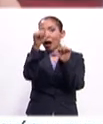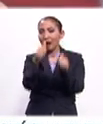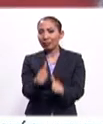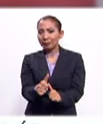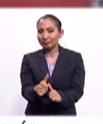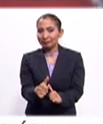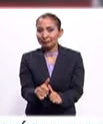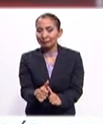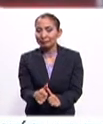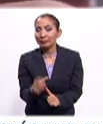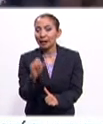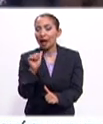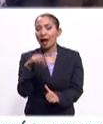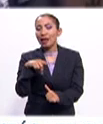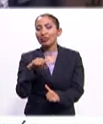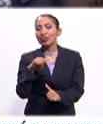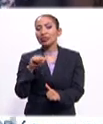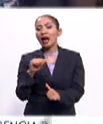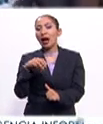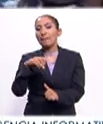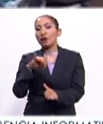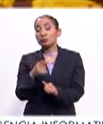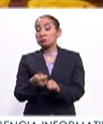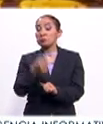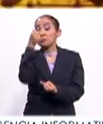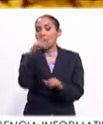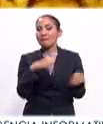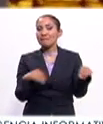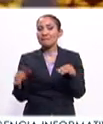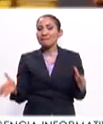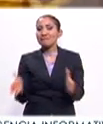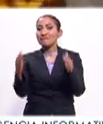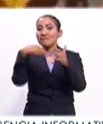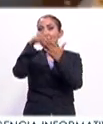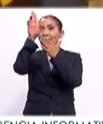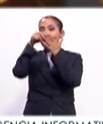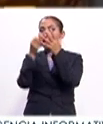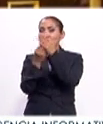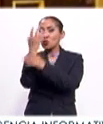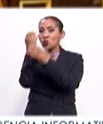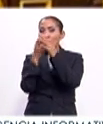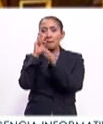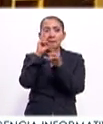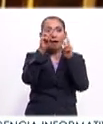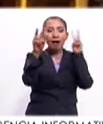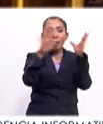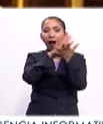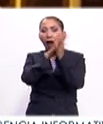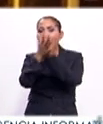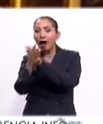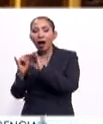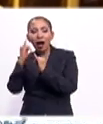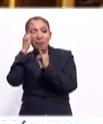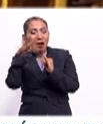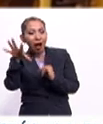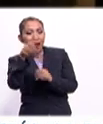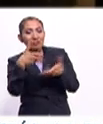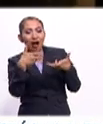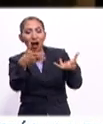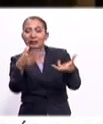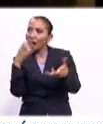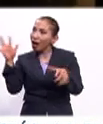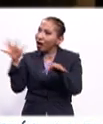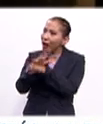arte. Andamios es precursor de un movimiento de murales emergentes que han transformado la imagen de estas